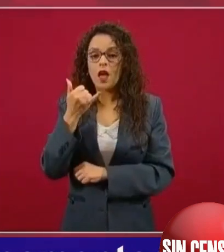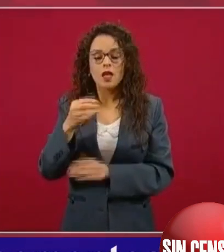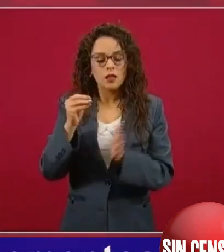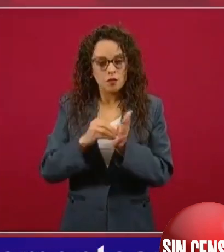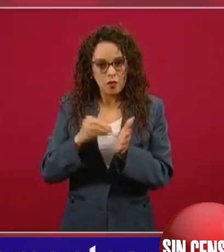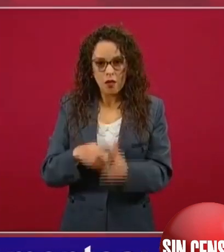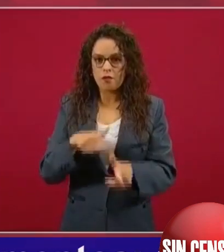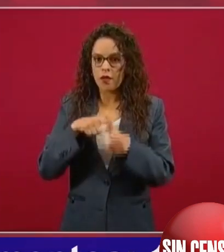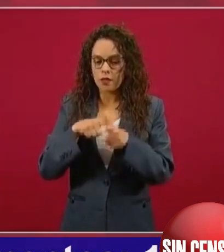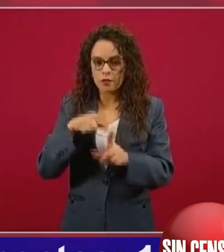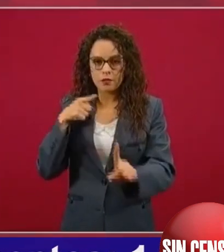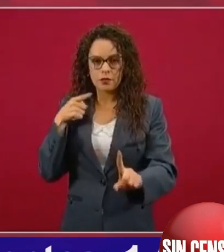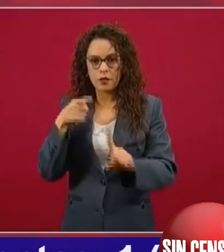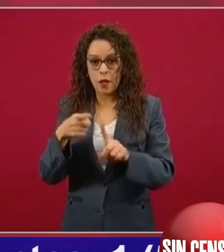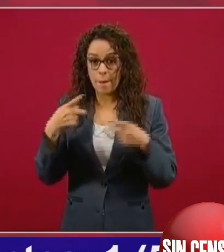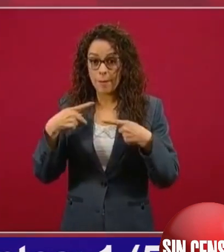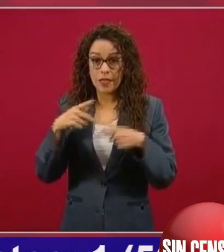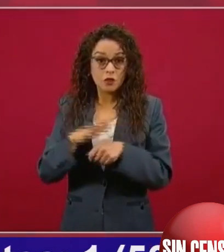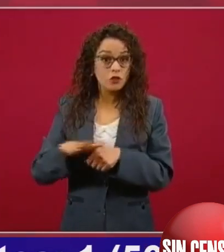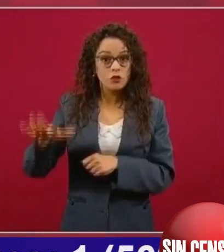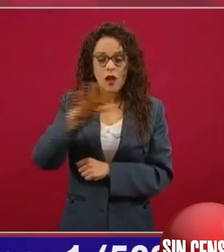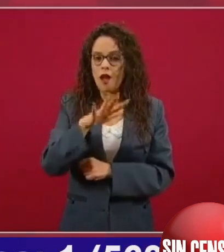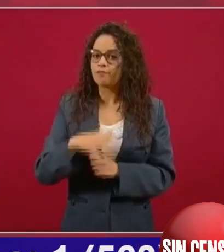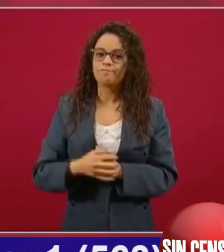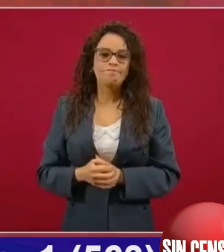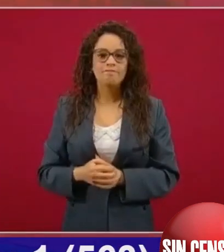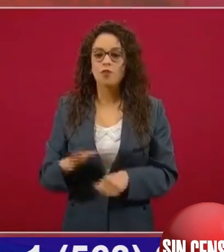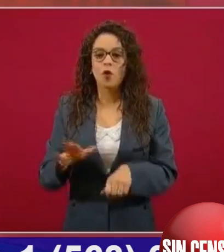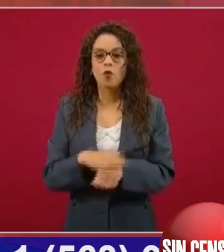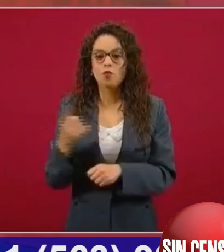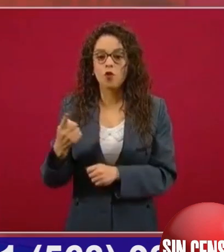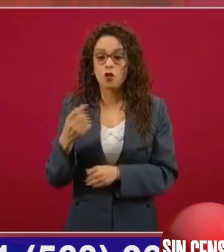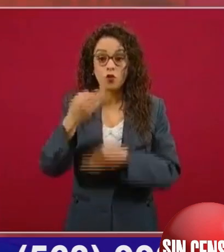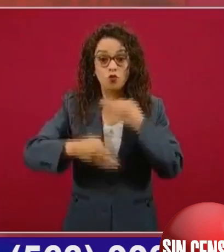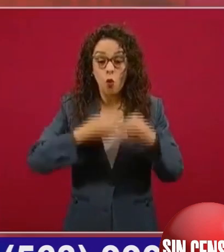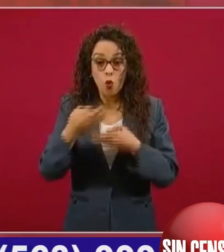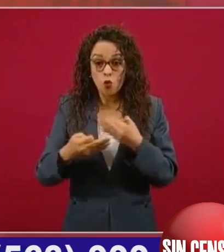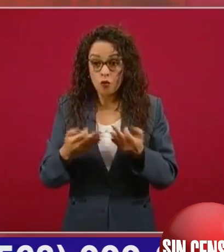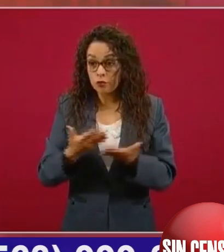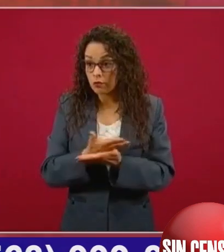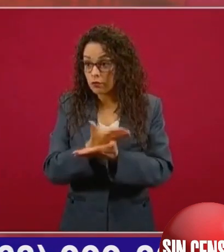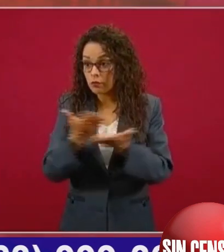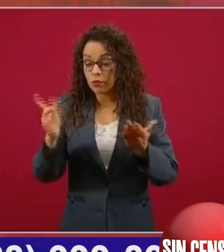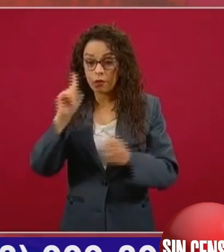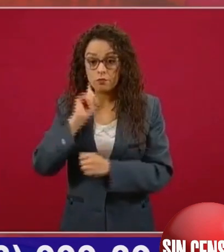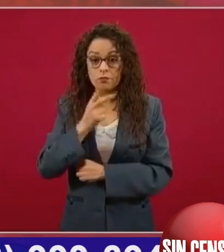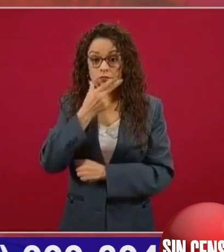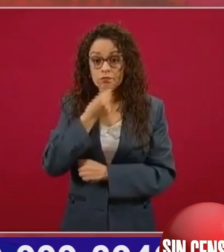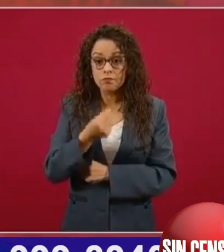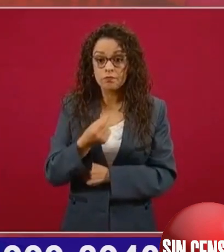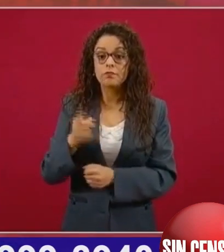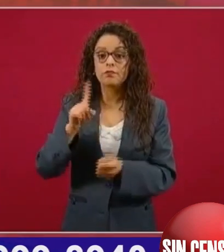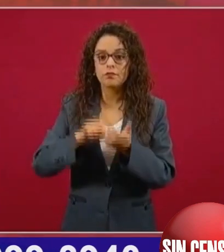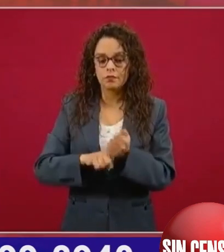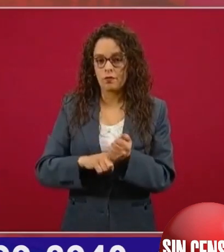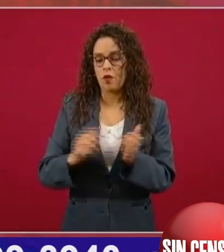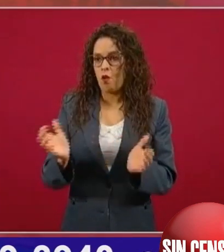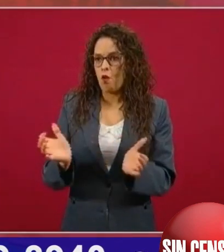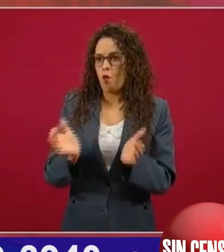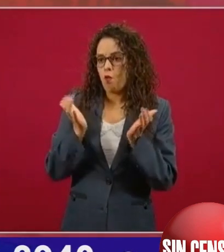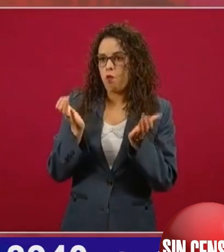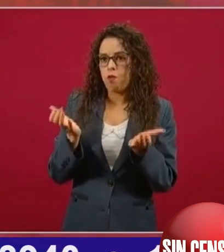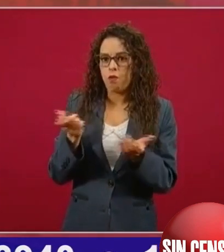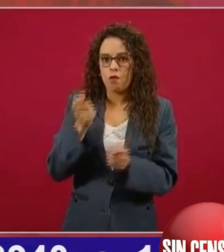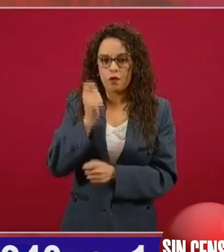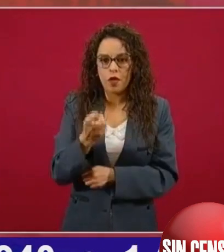siendo dirigidas no a las personas, porque las personas, todos, todas, somos víctimas de un fenómeno como